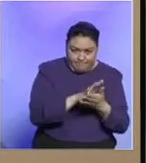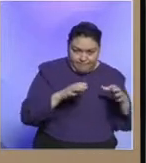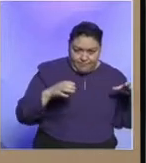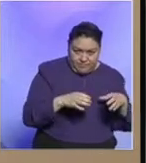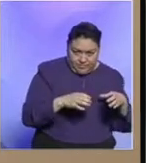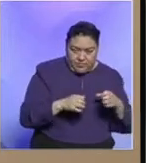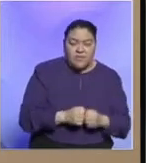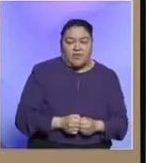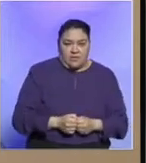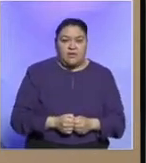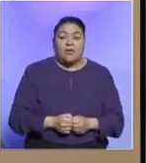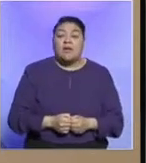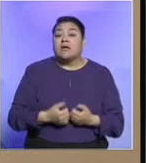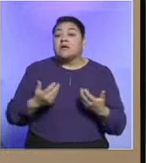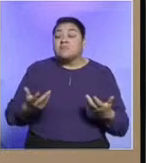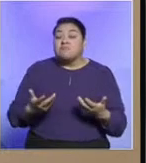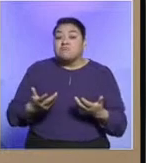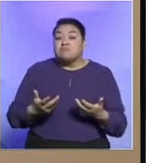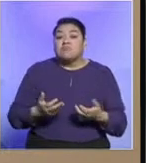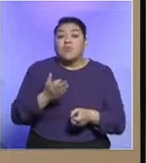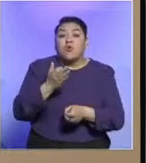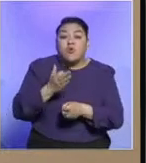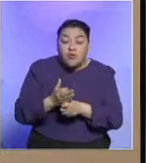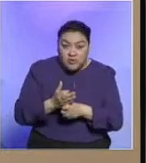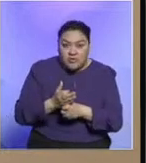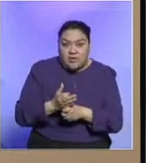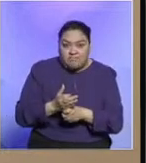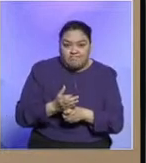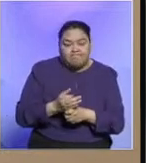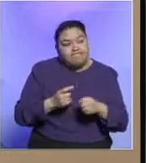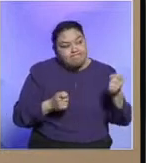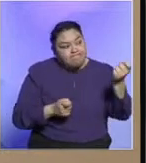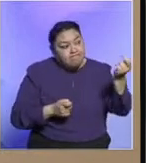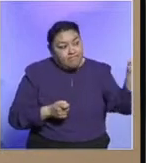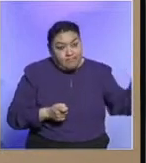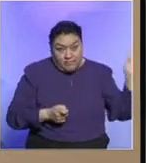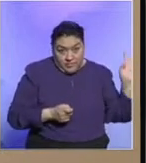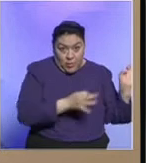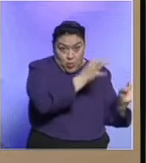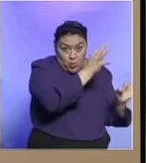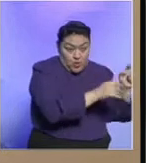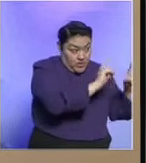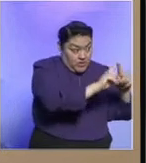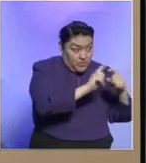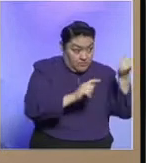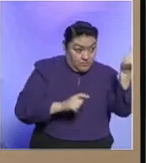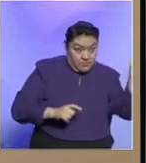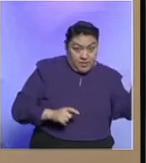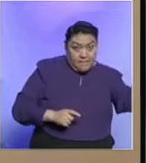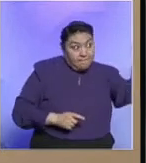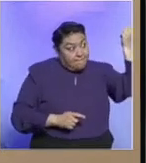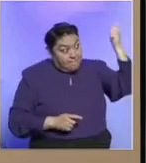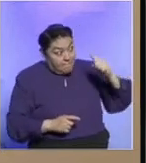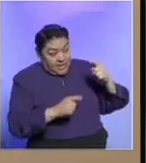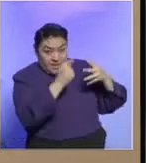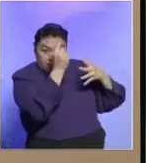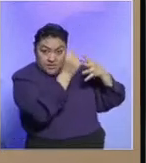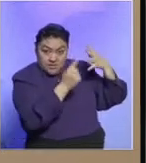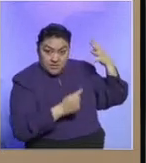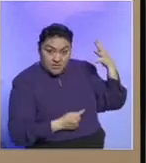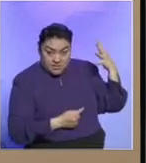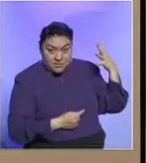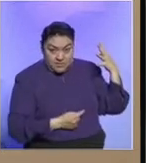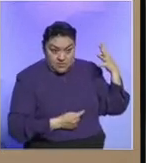bien, la emisión de las determinaciones de suspensión a la que me he